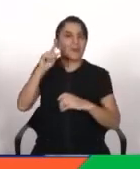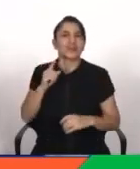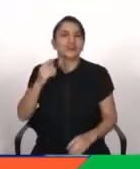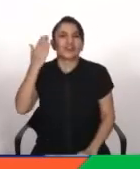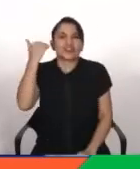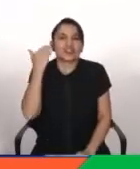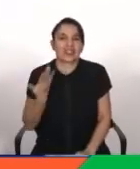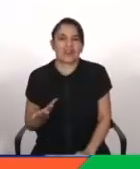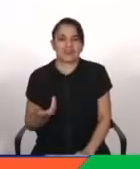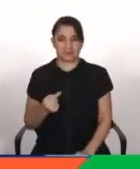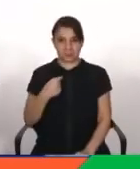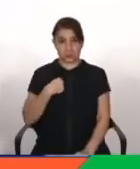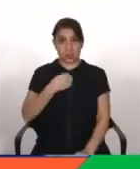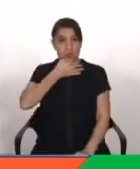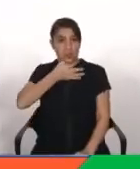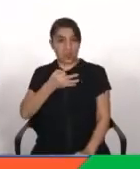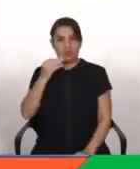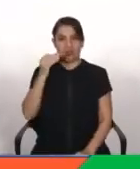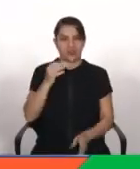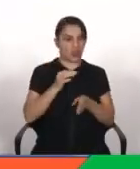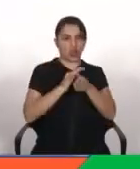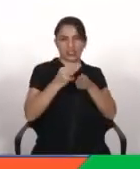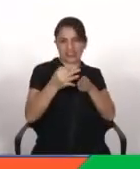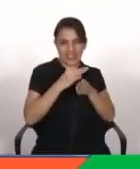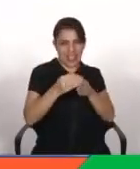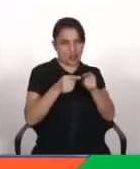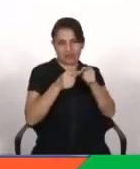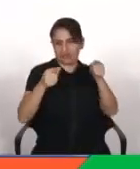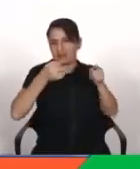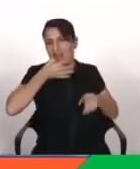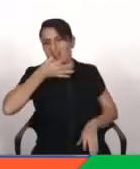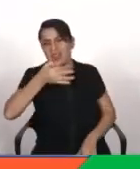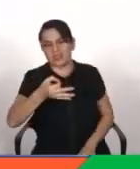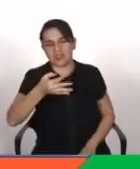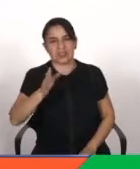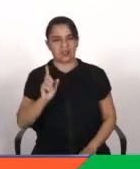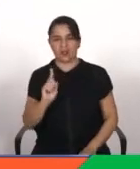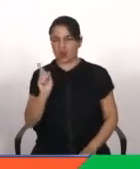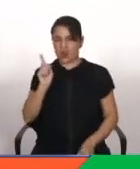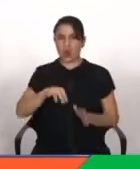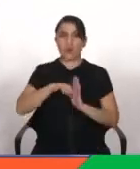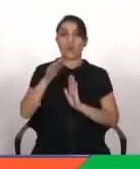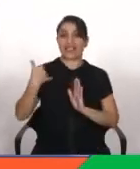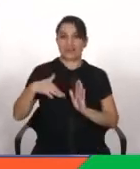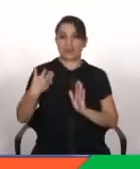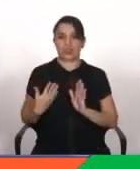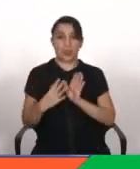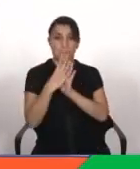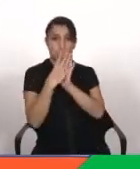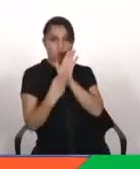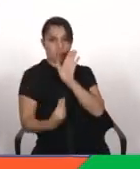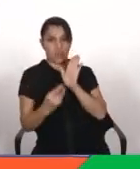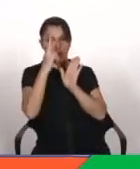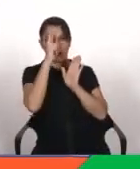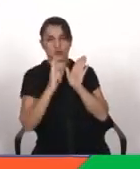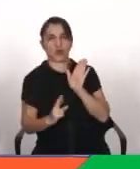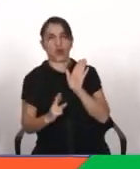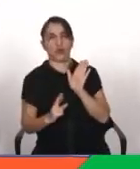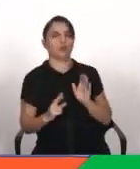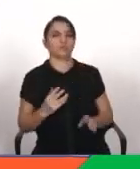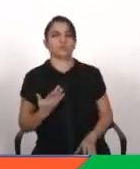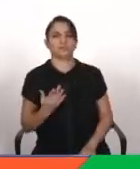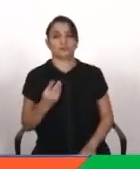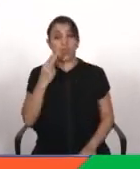es complicado. Yo creo que más que una frase, yo creo que lo clave acá son los modelos de rol. O sea, ver que